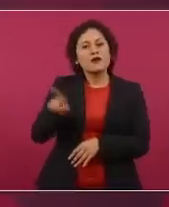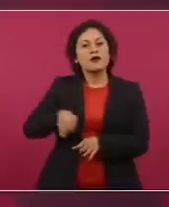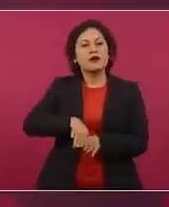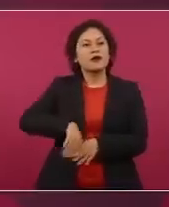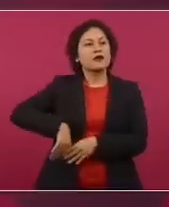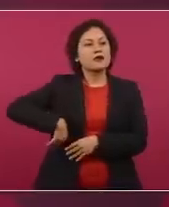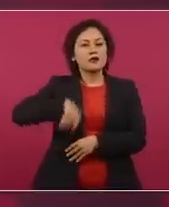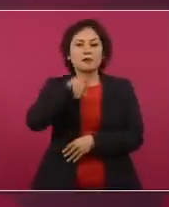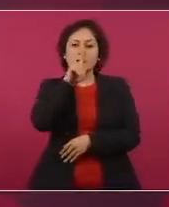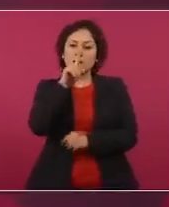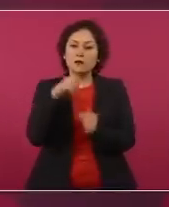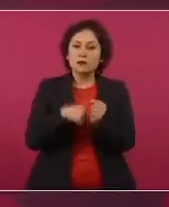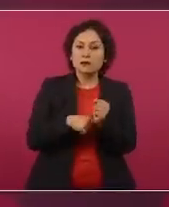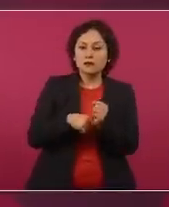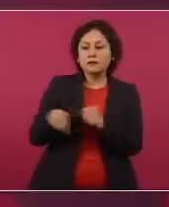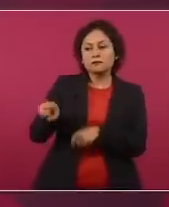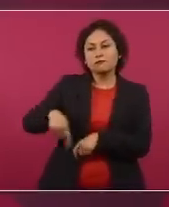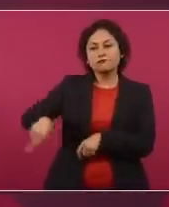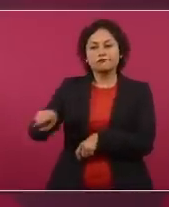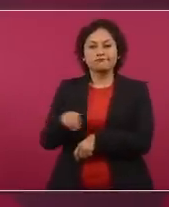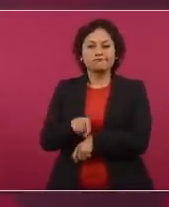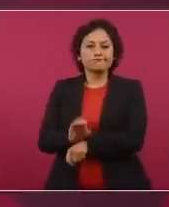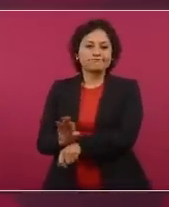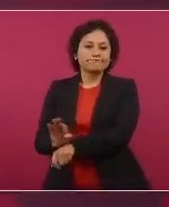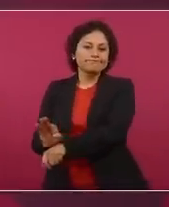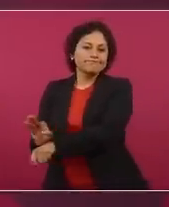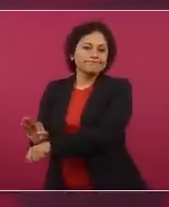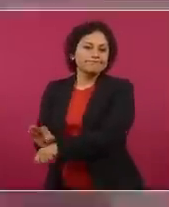su papel es de tapaderas